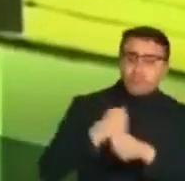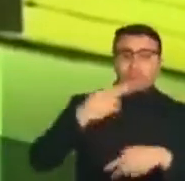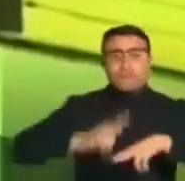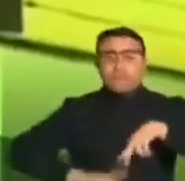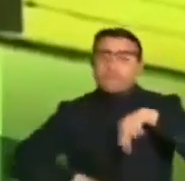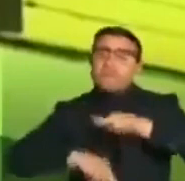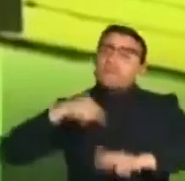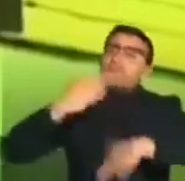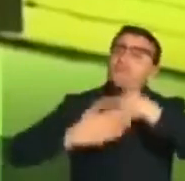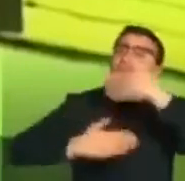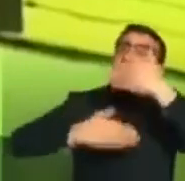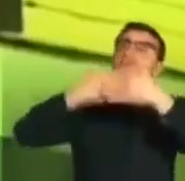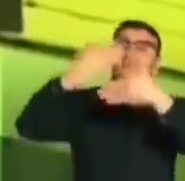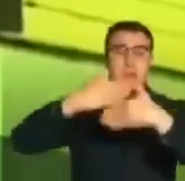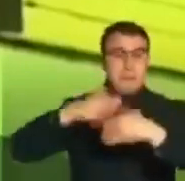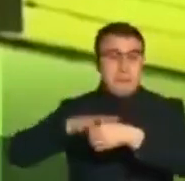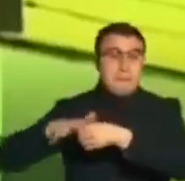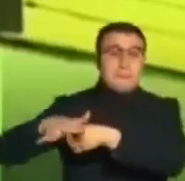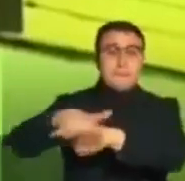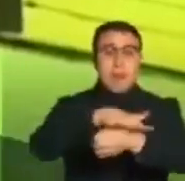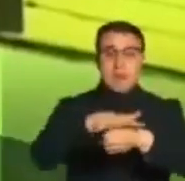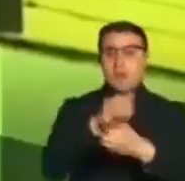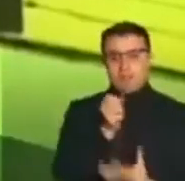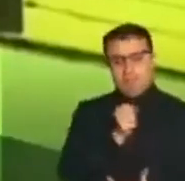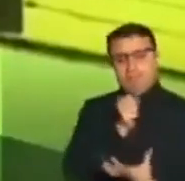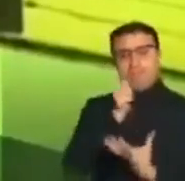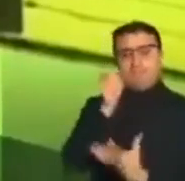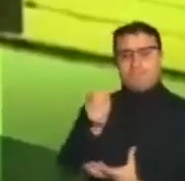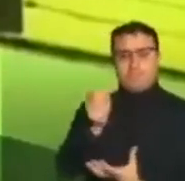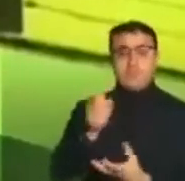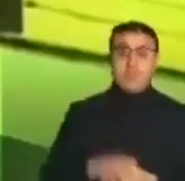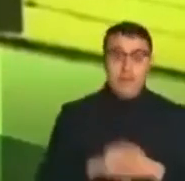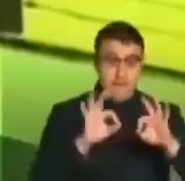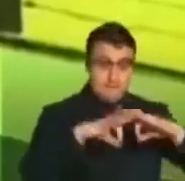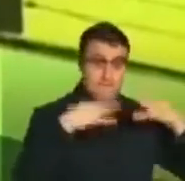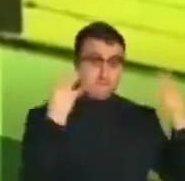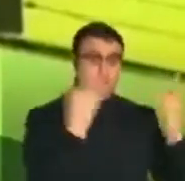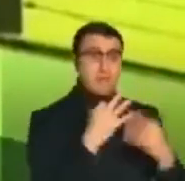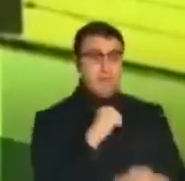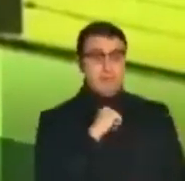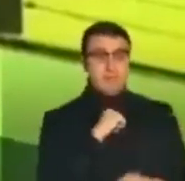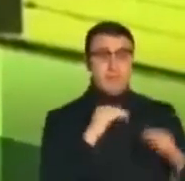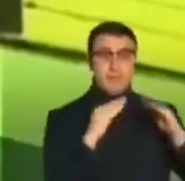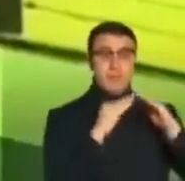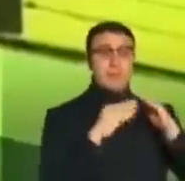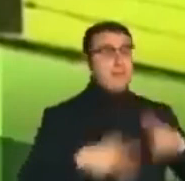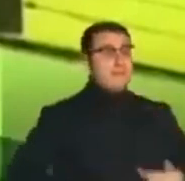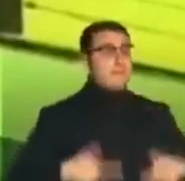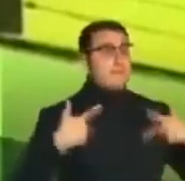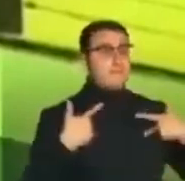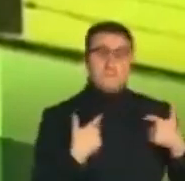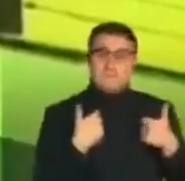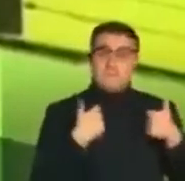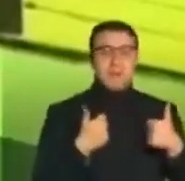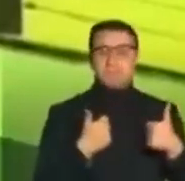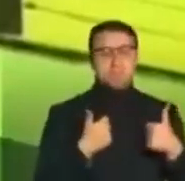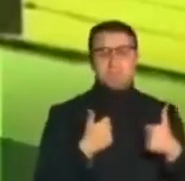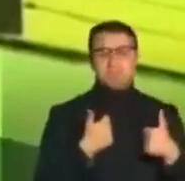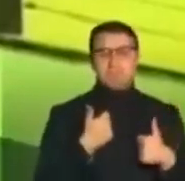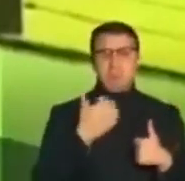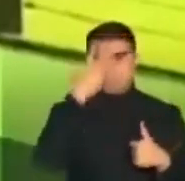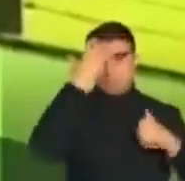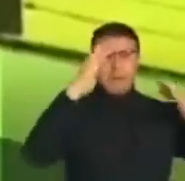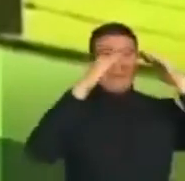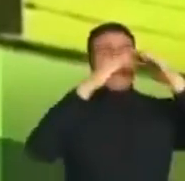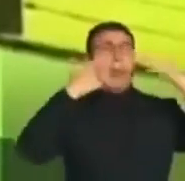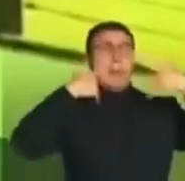hacia la familia que, teniendo una casa, poseyéndola, no puede vivir bien porque la casa literalmente